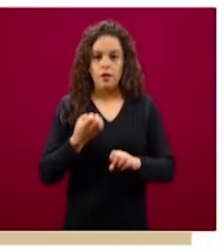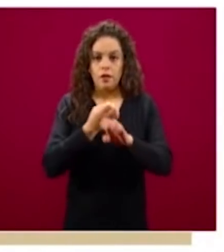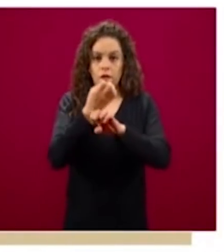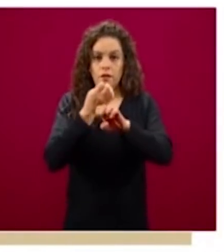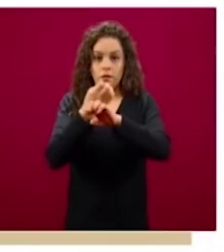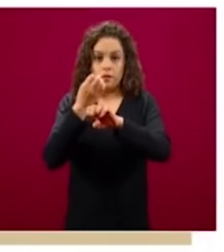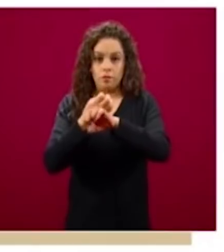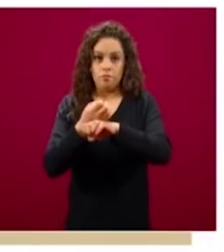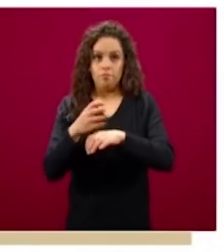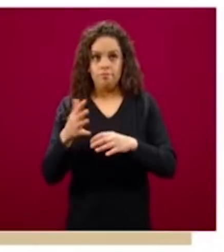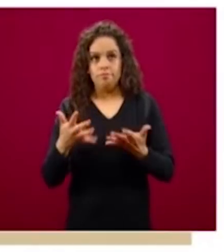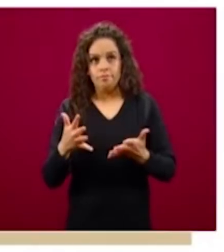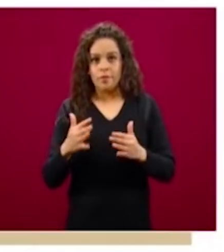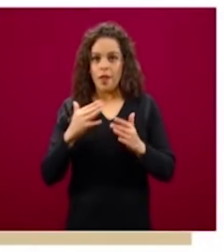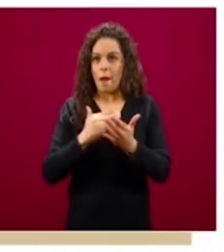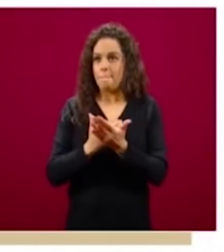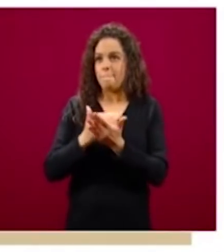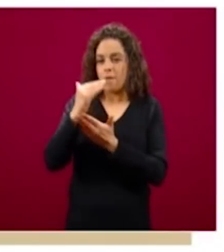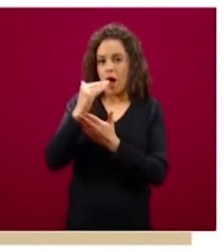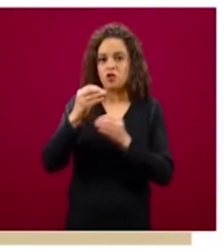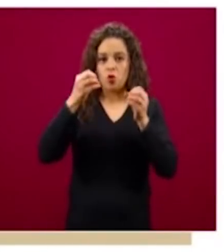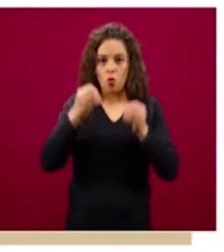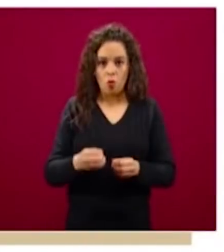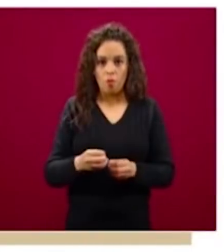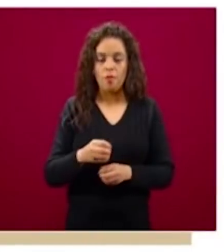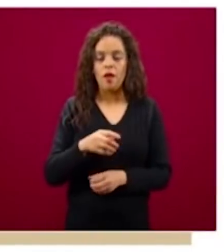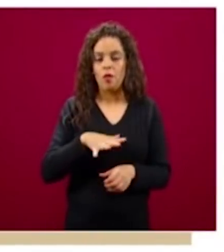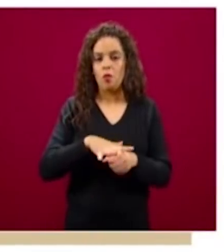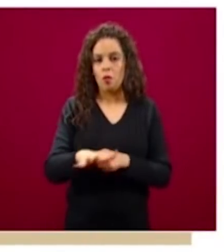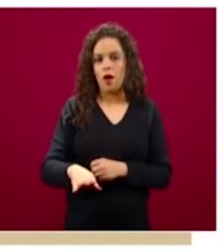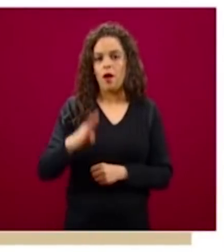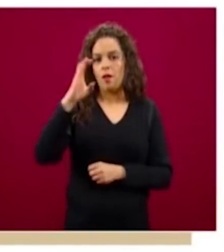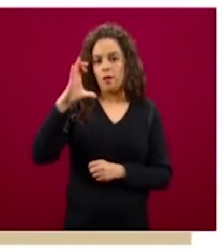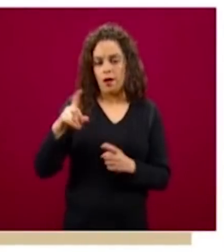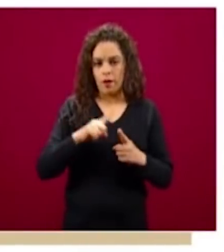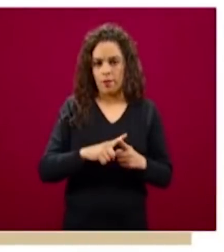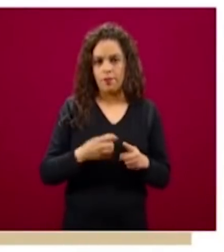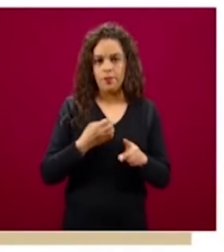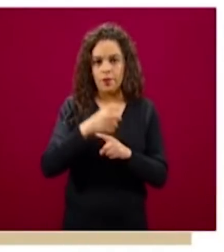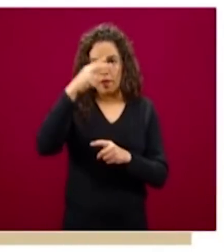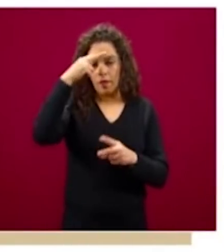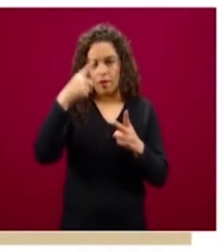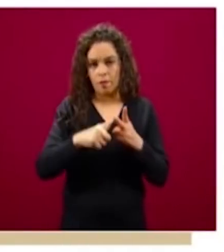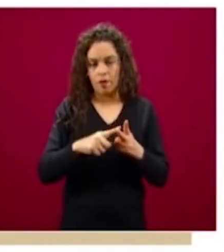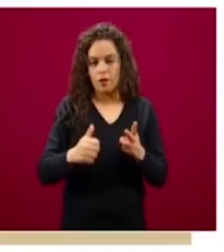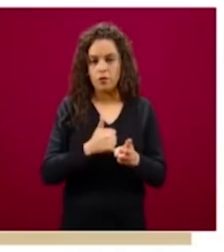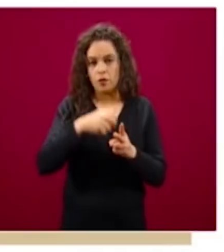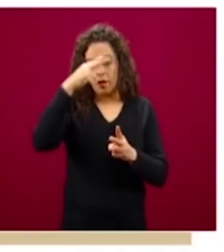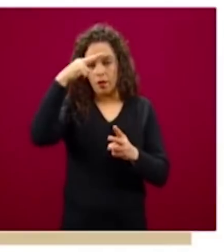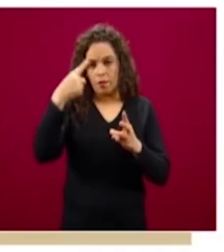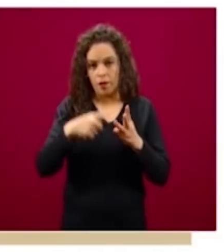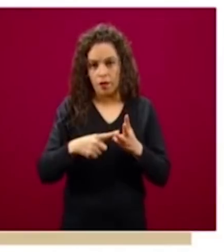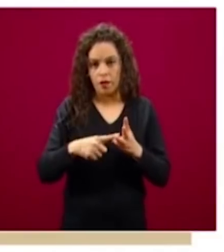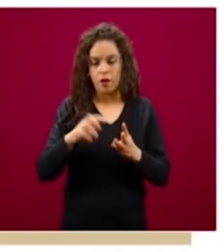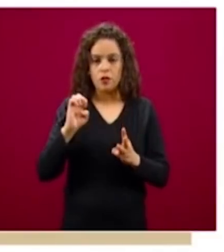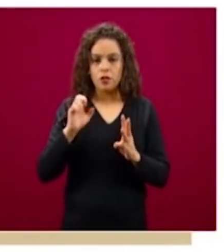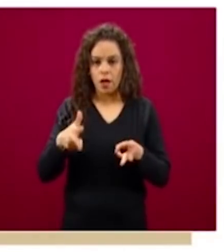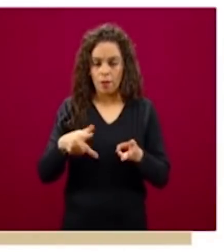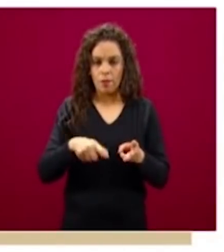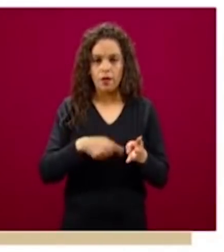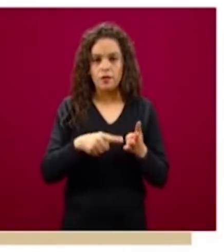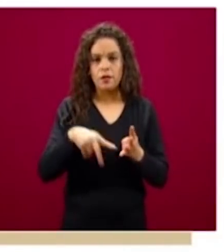estarían, digamos, con el mayor porcentaje de ocupación: Baja California, Estado de México, Ciudad de México, Chiapas,